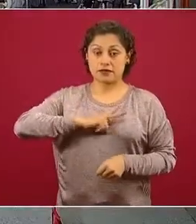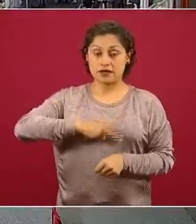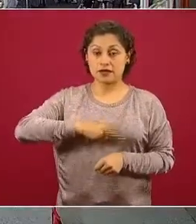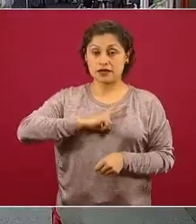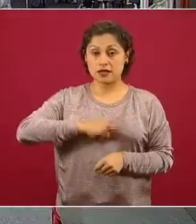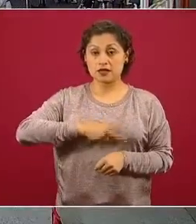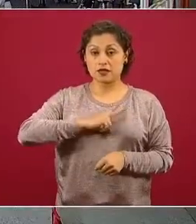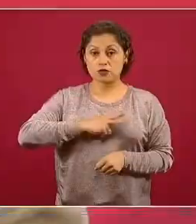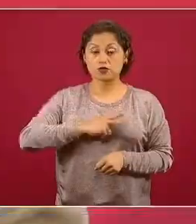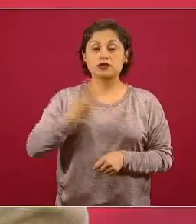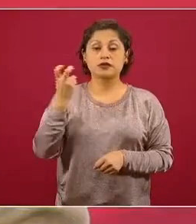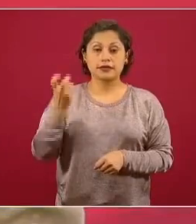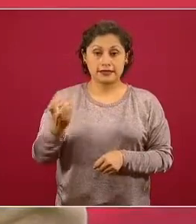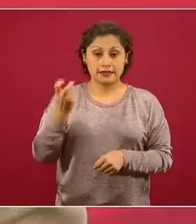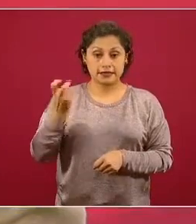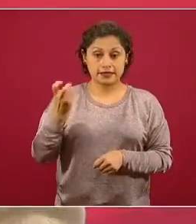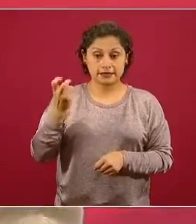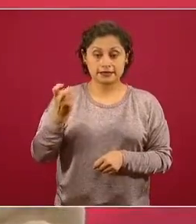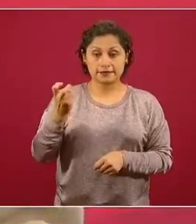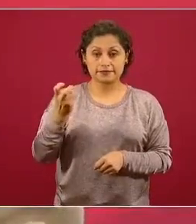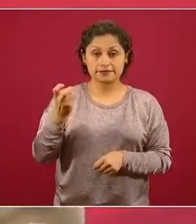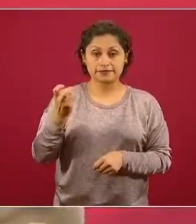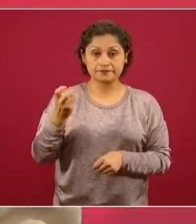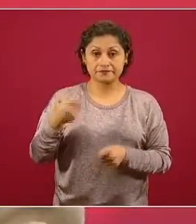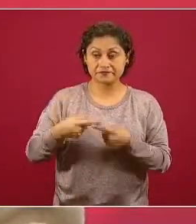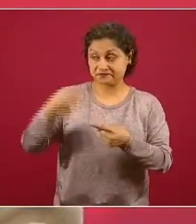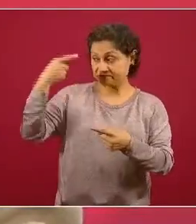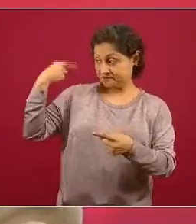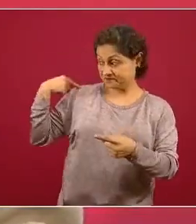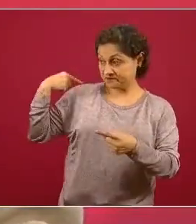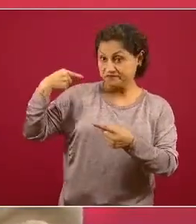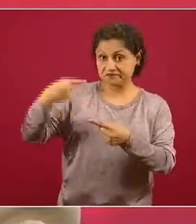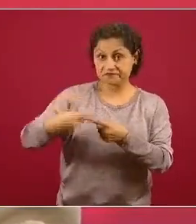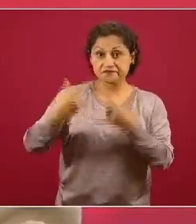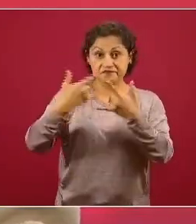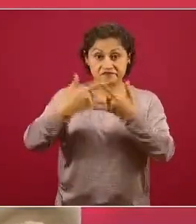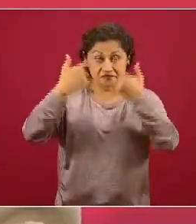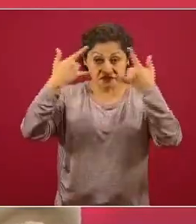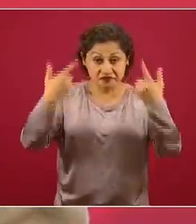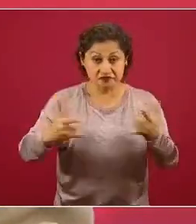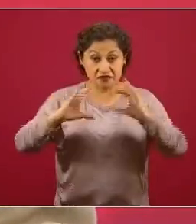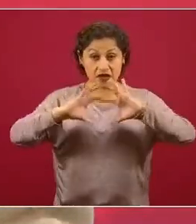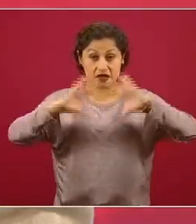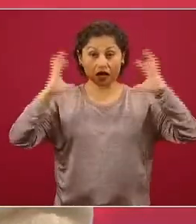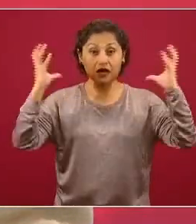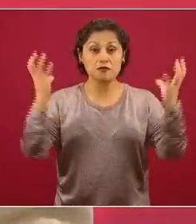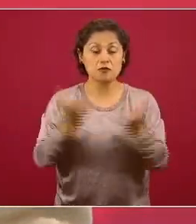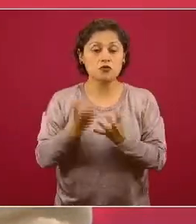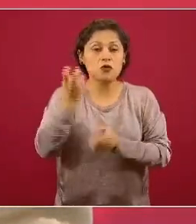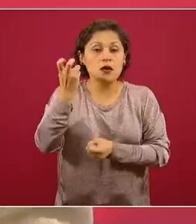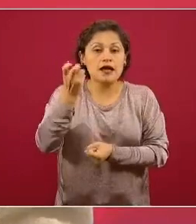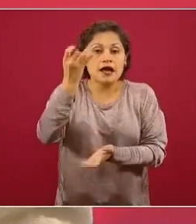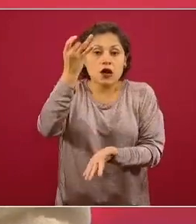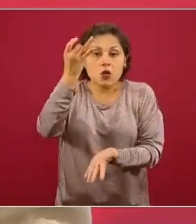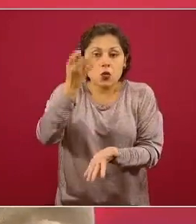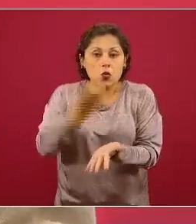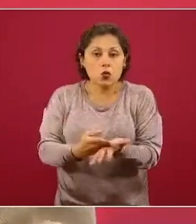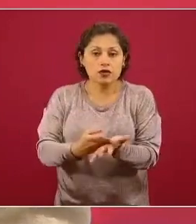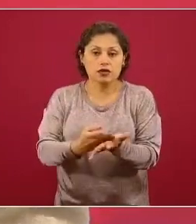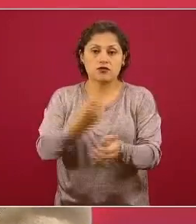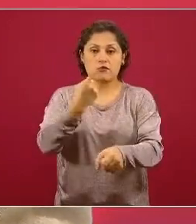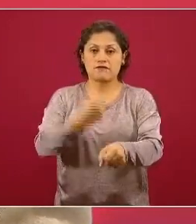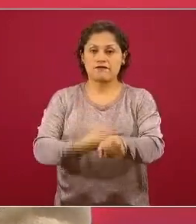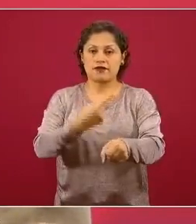que es la única en toda la historia de la humanidad, la única enfermedad infecciosa de los humanos que